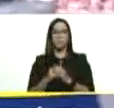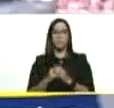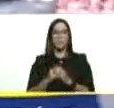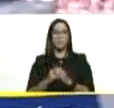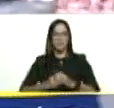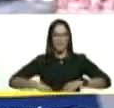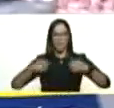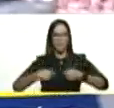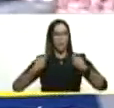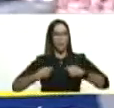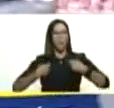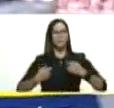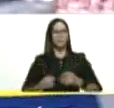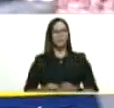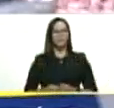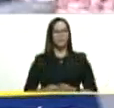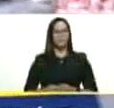apuesta.